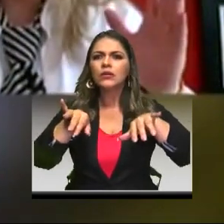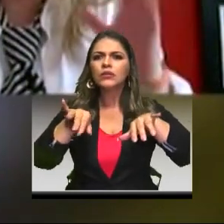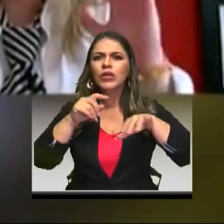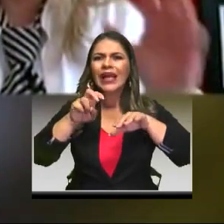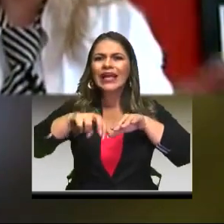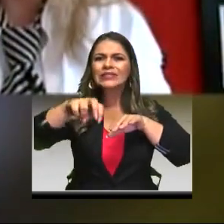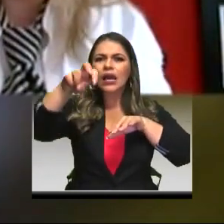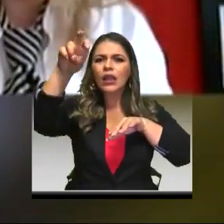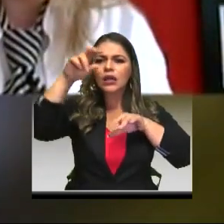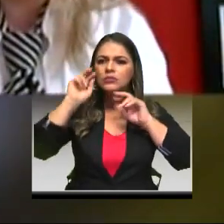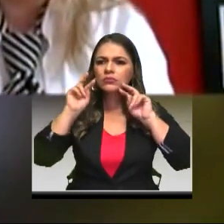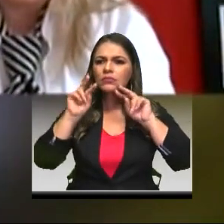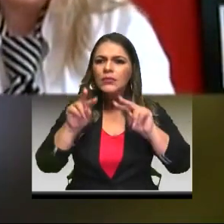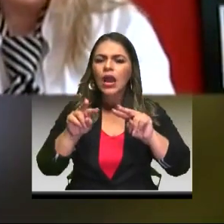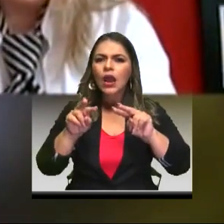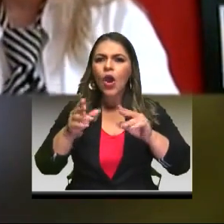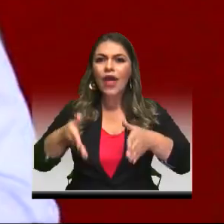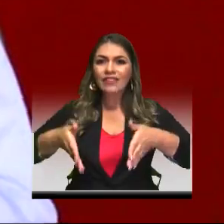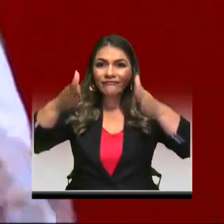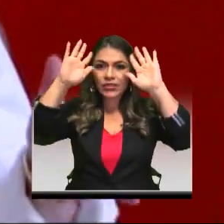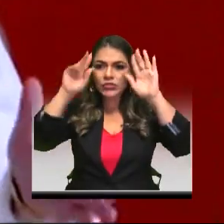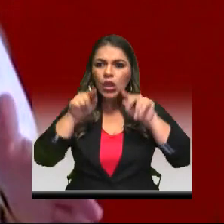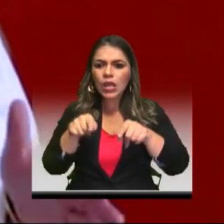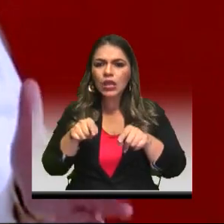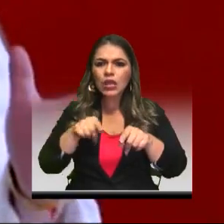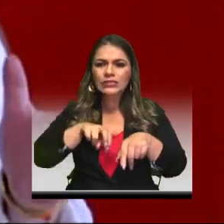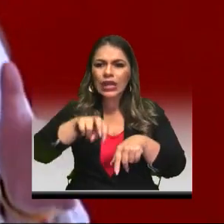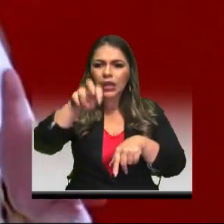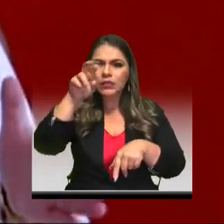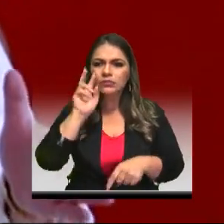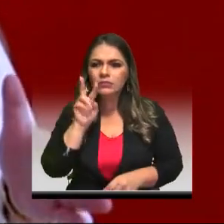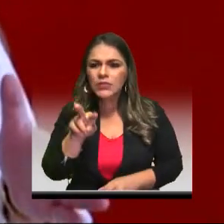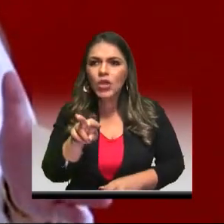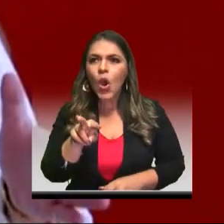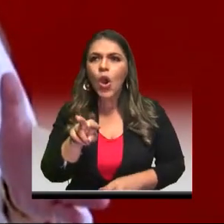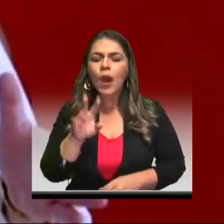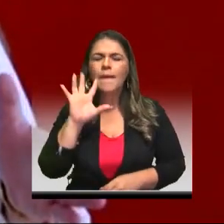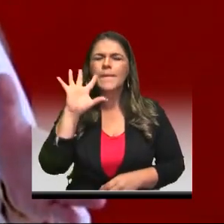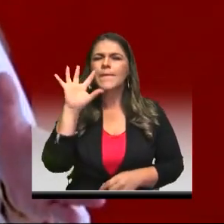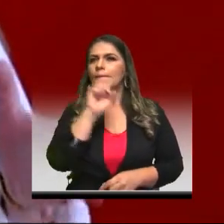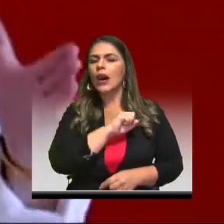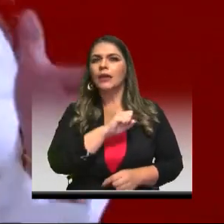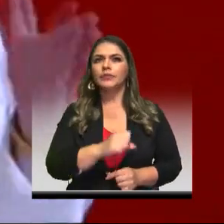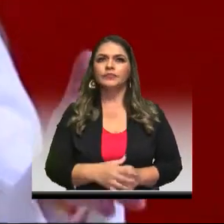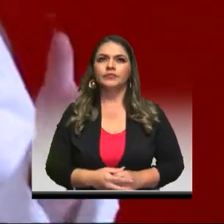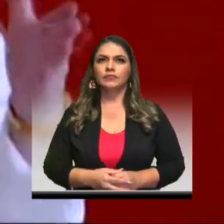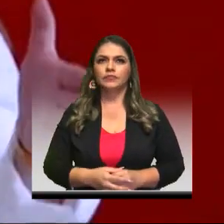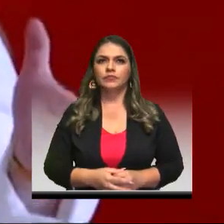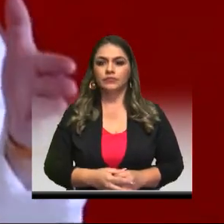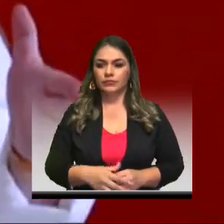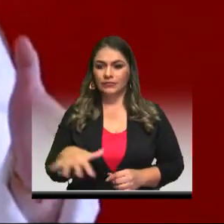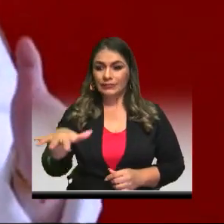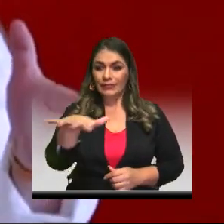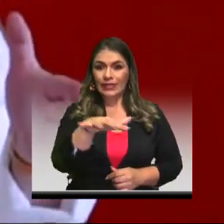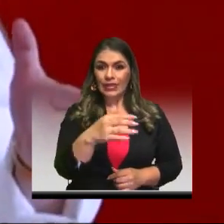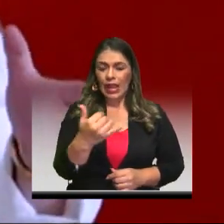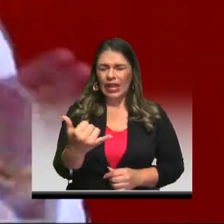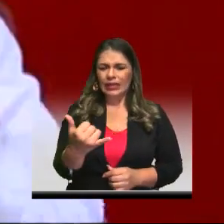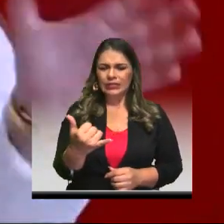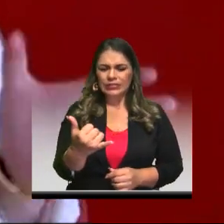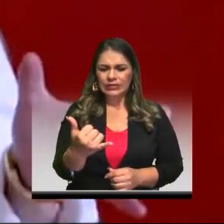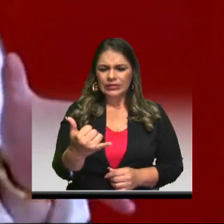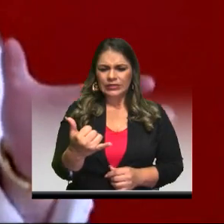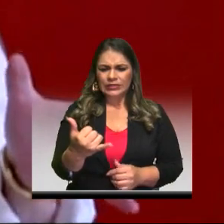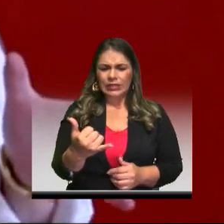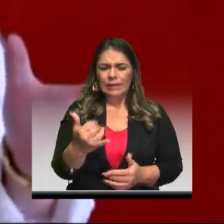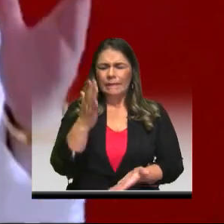escalones, ¿no? A los escalones del edificio. Y llego yo justamente a esta parte, este lugar, que es